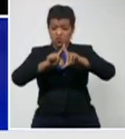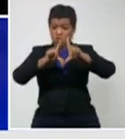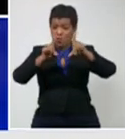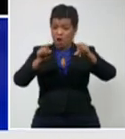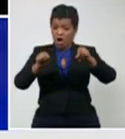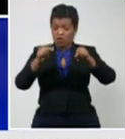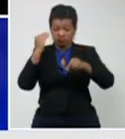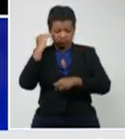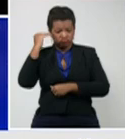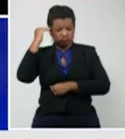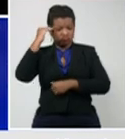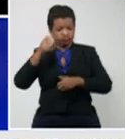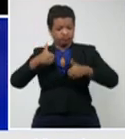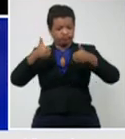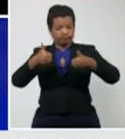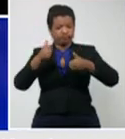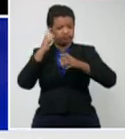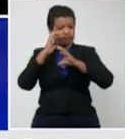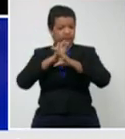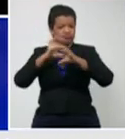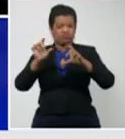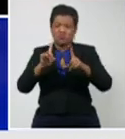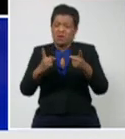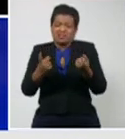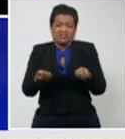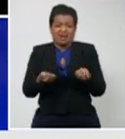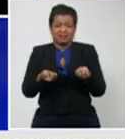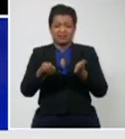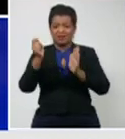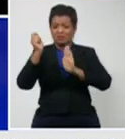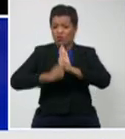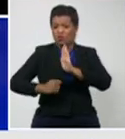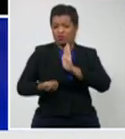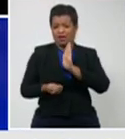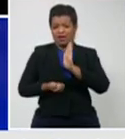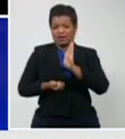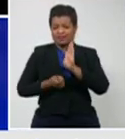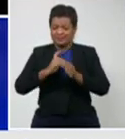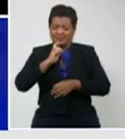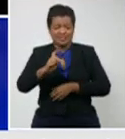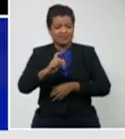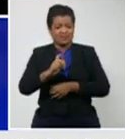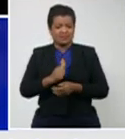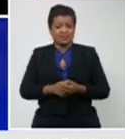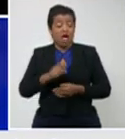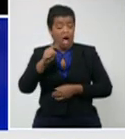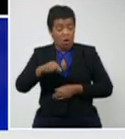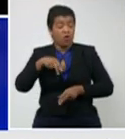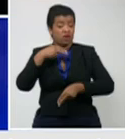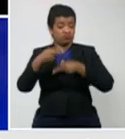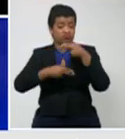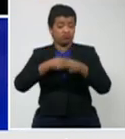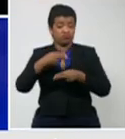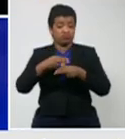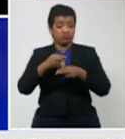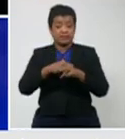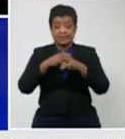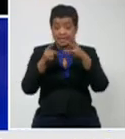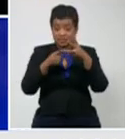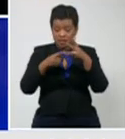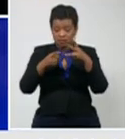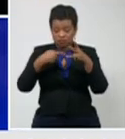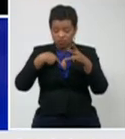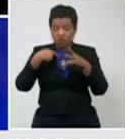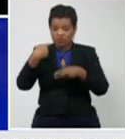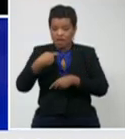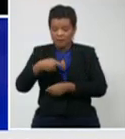universitario, sea necesario, aunque se está haciendo. Tercero, porque entiendo que que